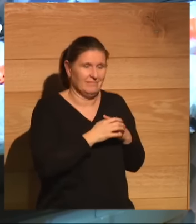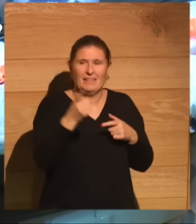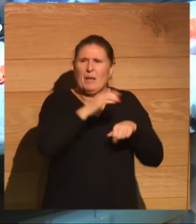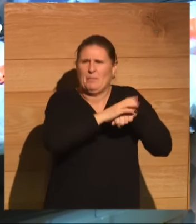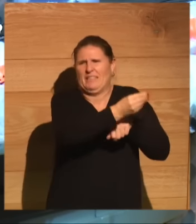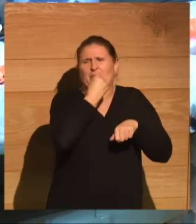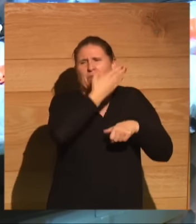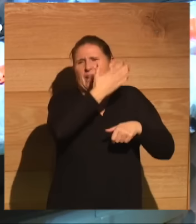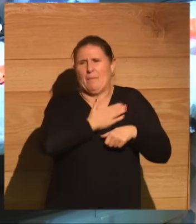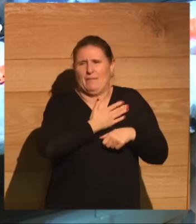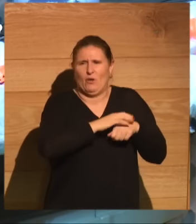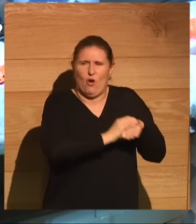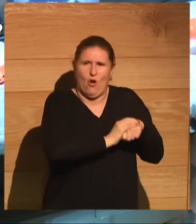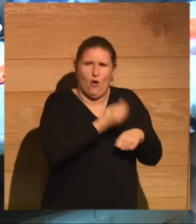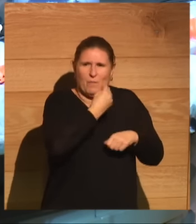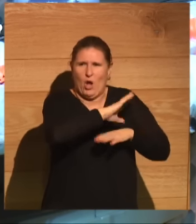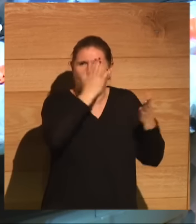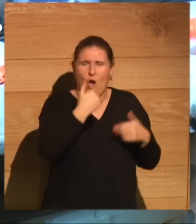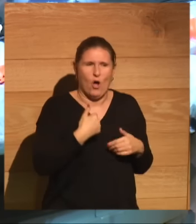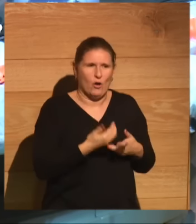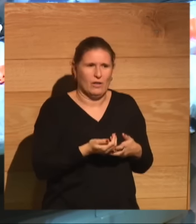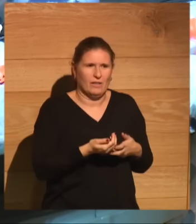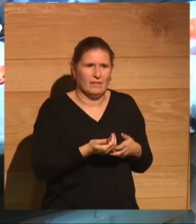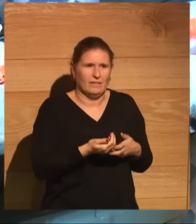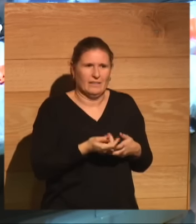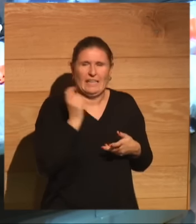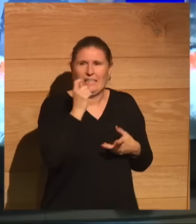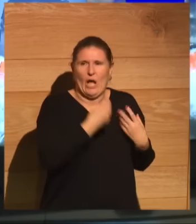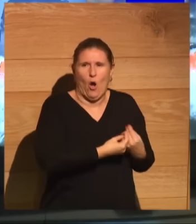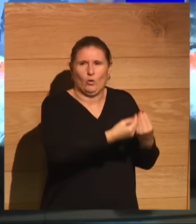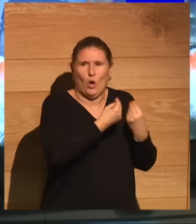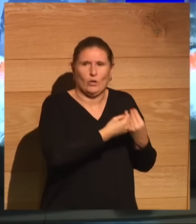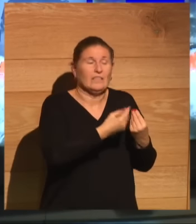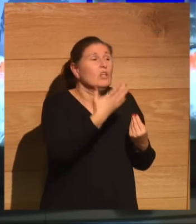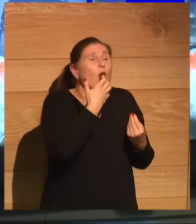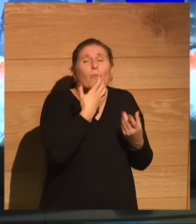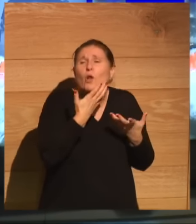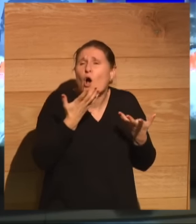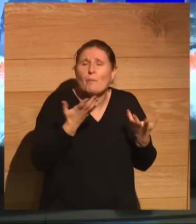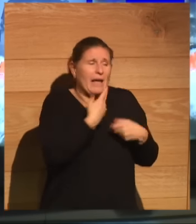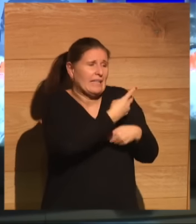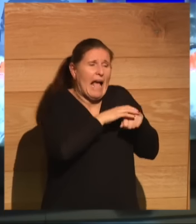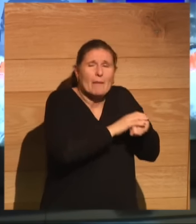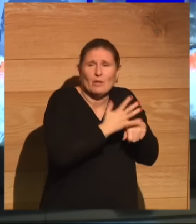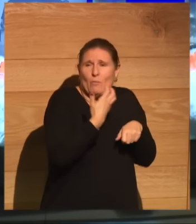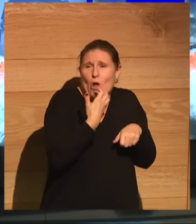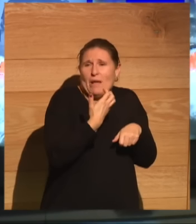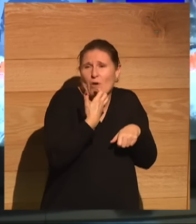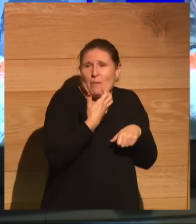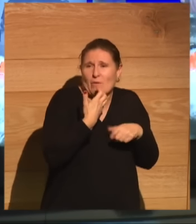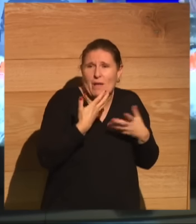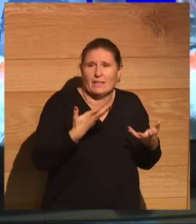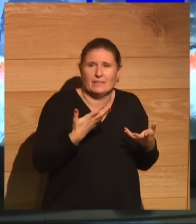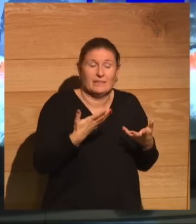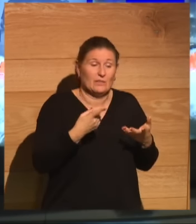mejor amigo! Hemos salido del jardín, hemos conseguido... Que no, que son bromas entre amigos. Vamos por una avenida ancha que